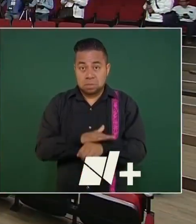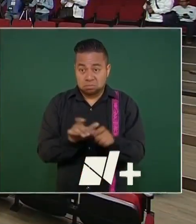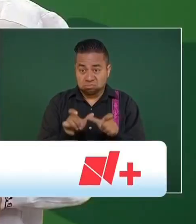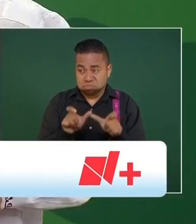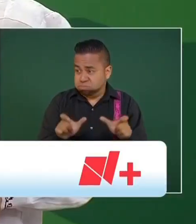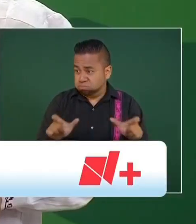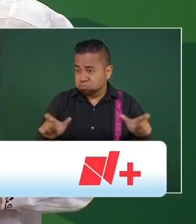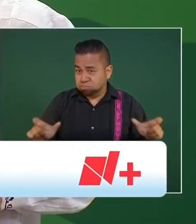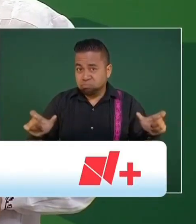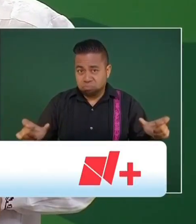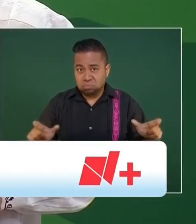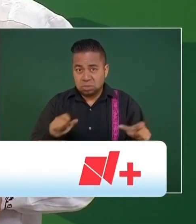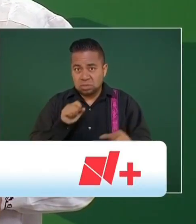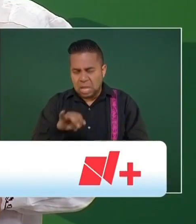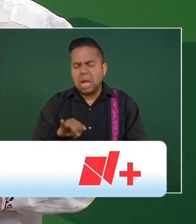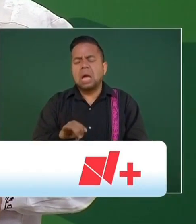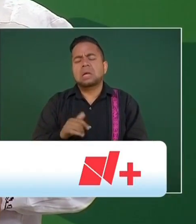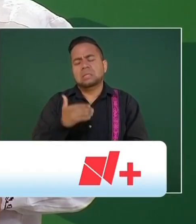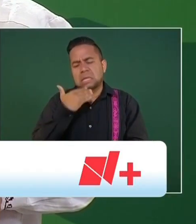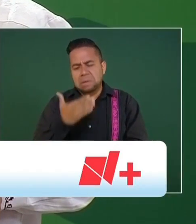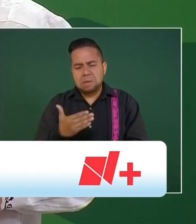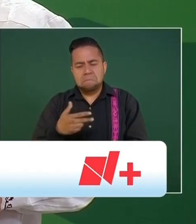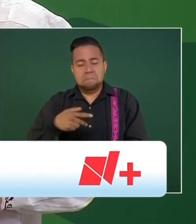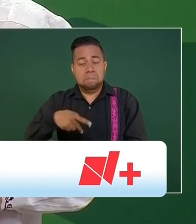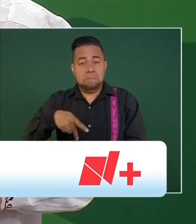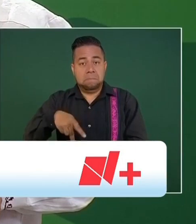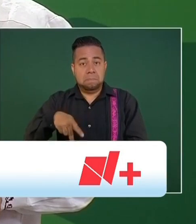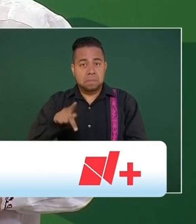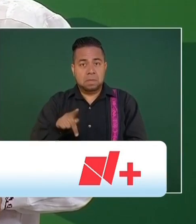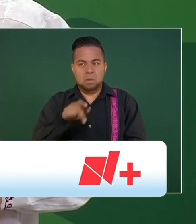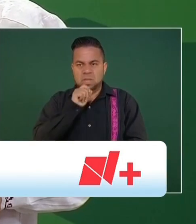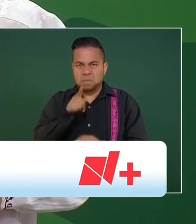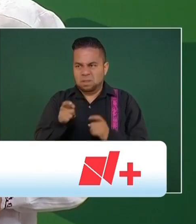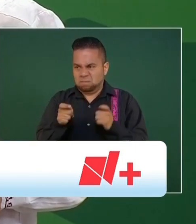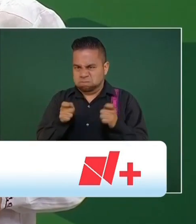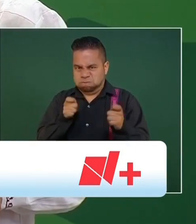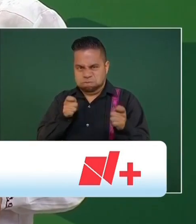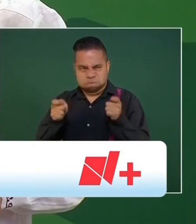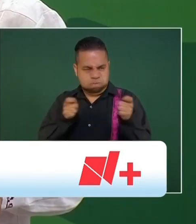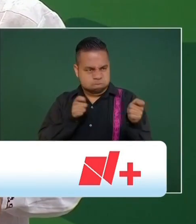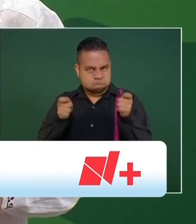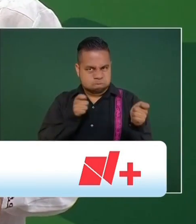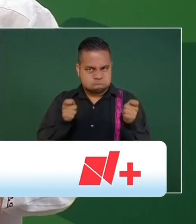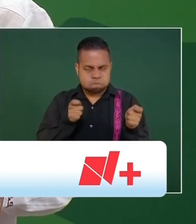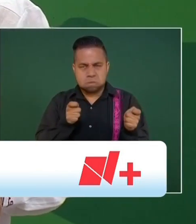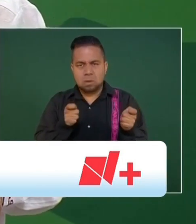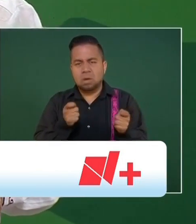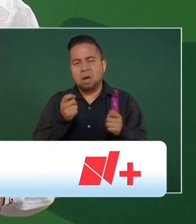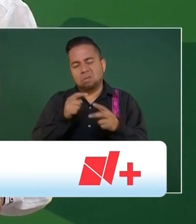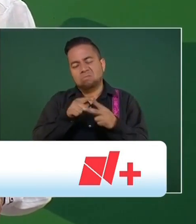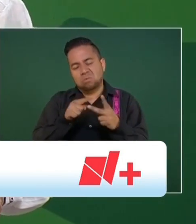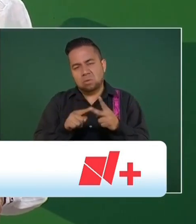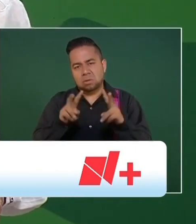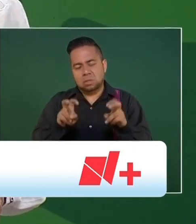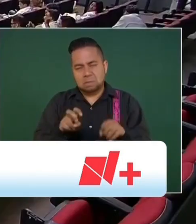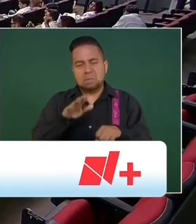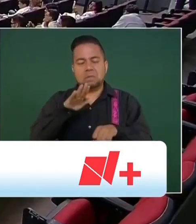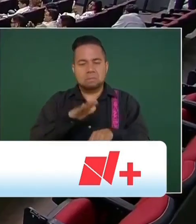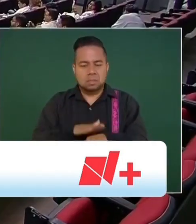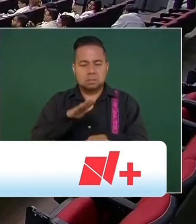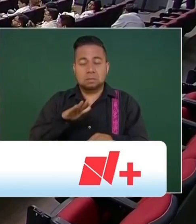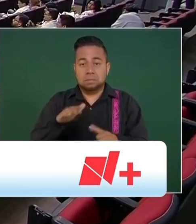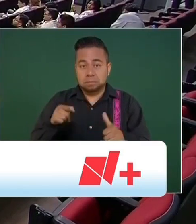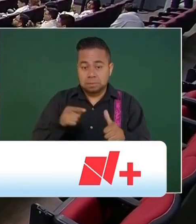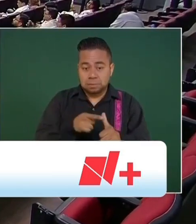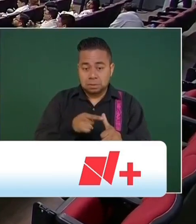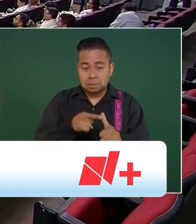lleguen? Básicamente, pero no solo es contención, son dos cosas más. Primero, a